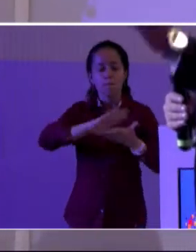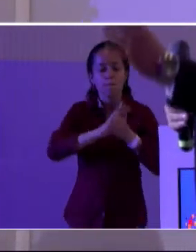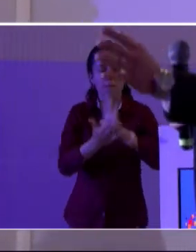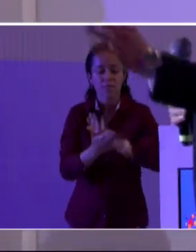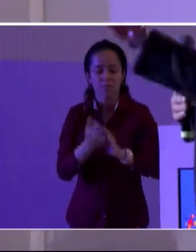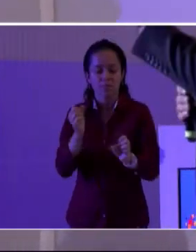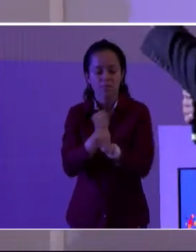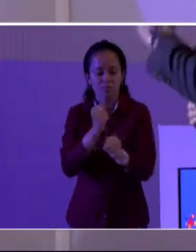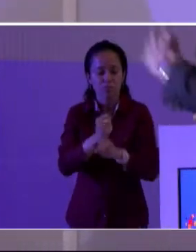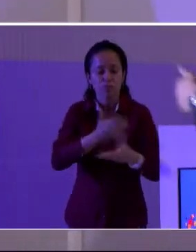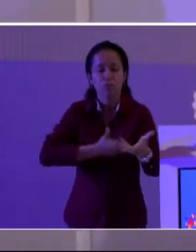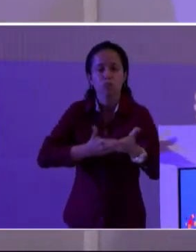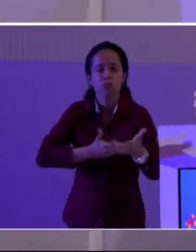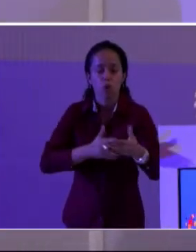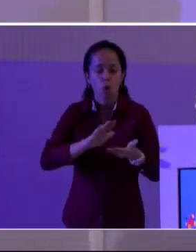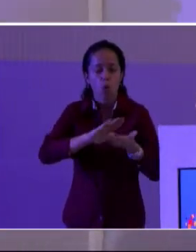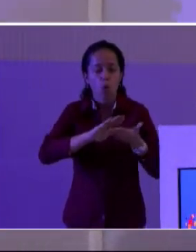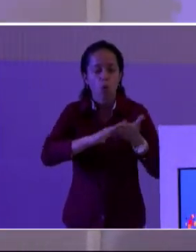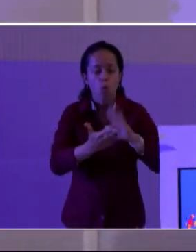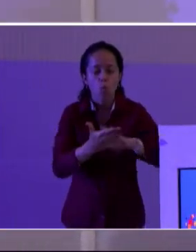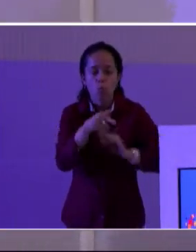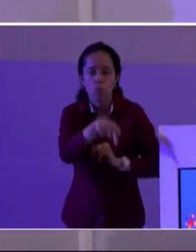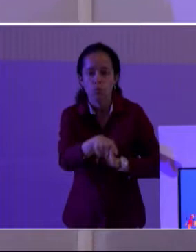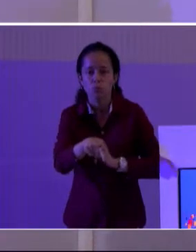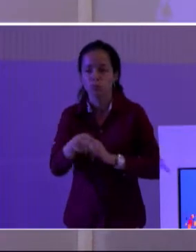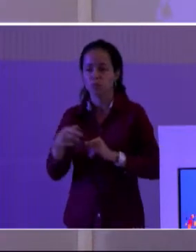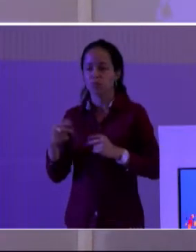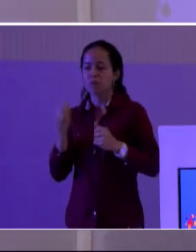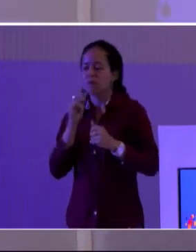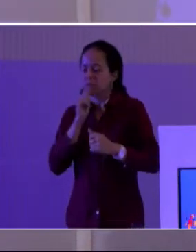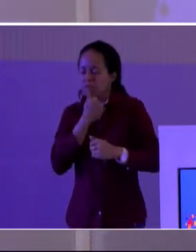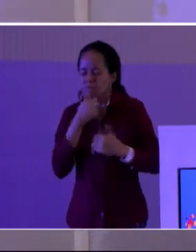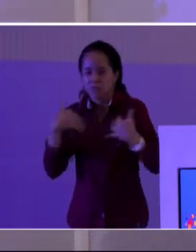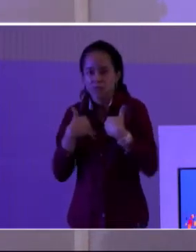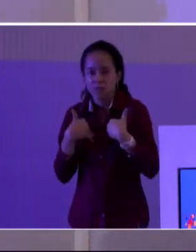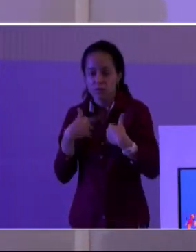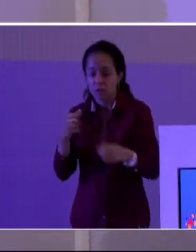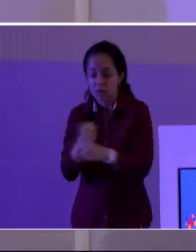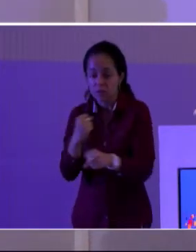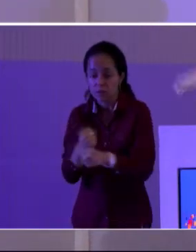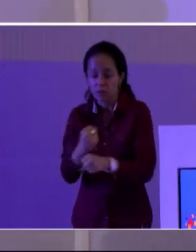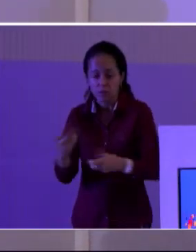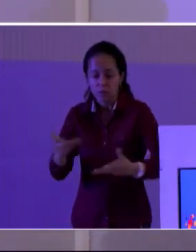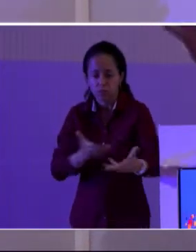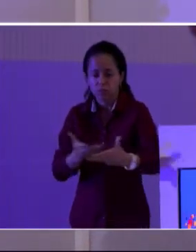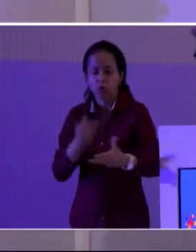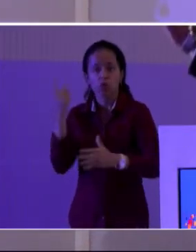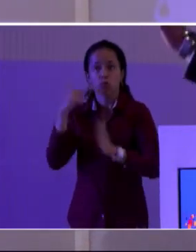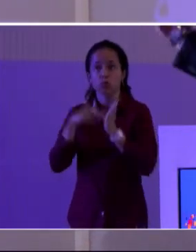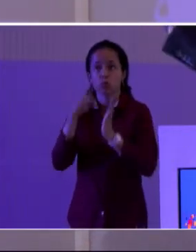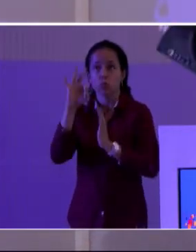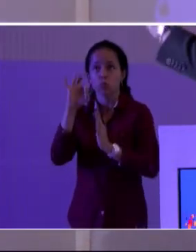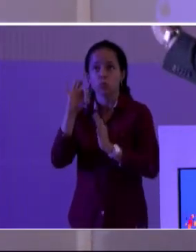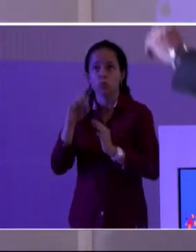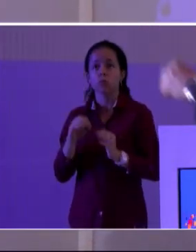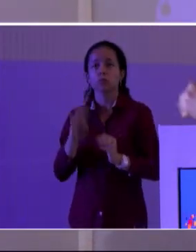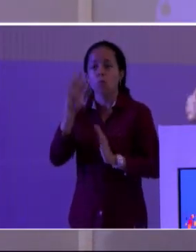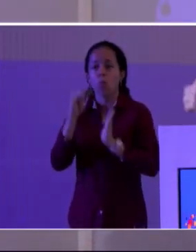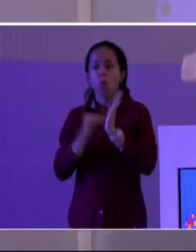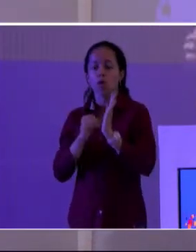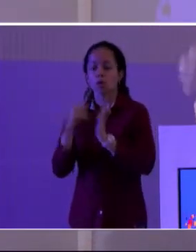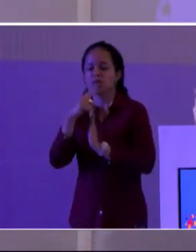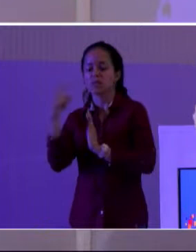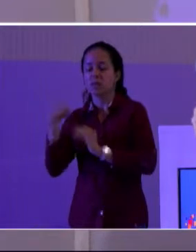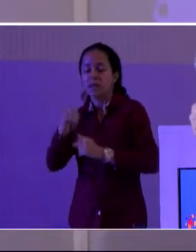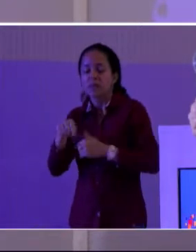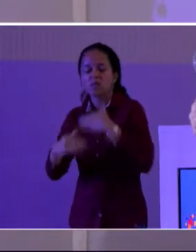trabajar con sus comunidades y trabajar con las víctimas. En el año 2018 culminaron más de 4.100 ese proceso.